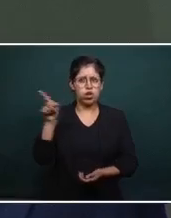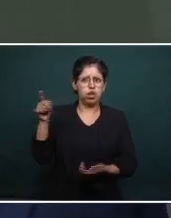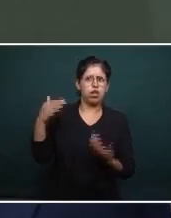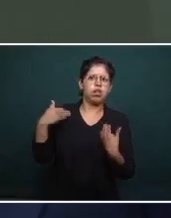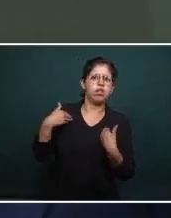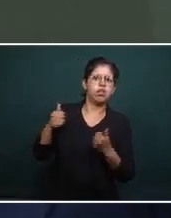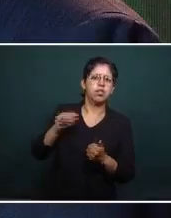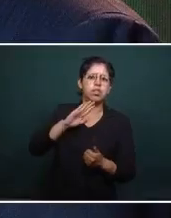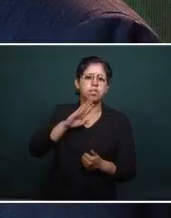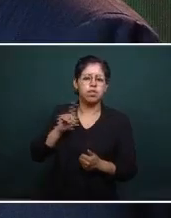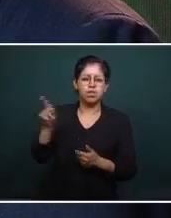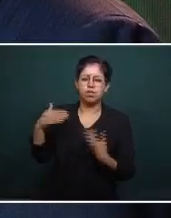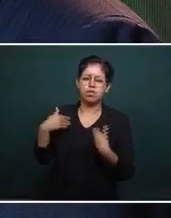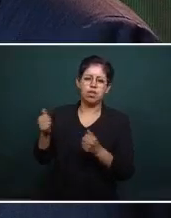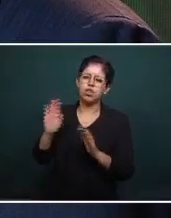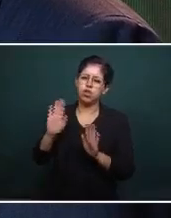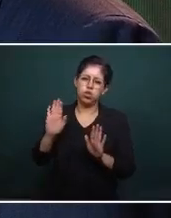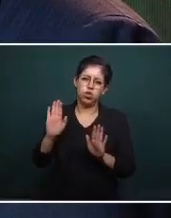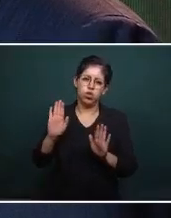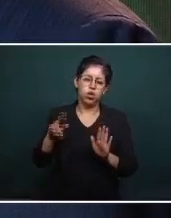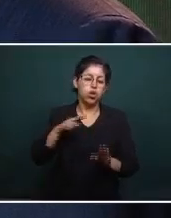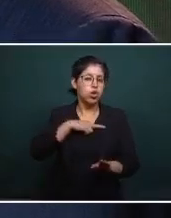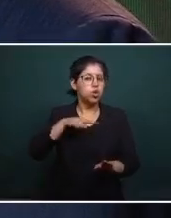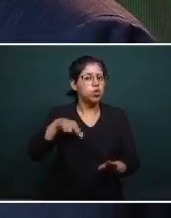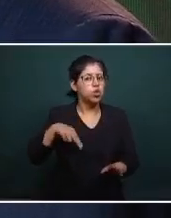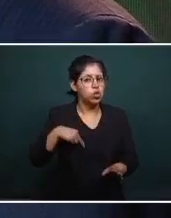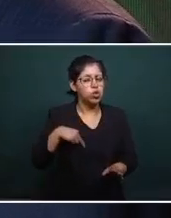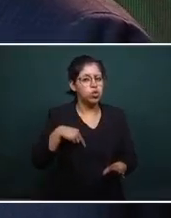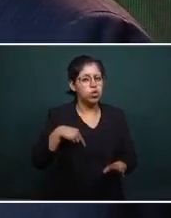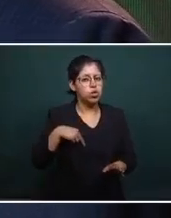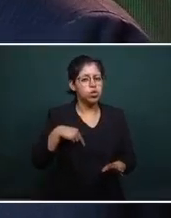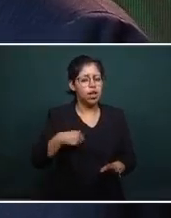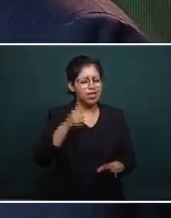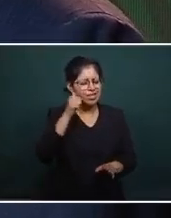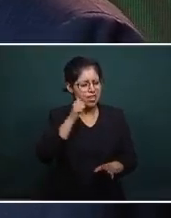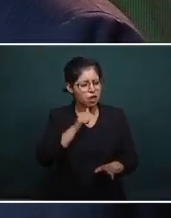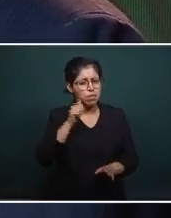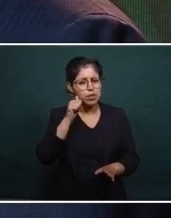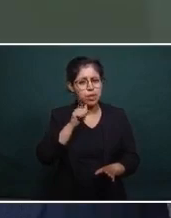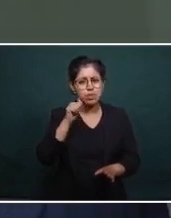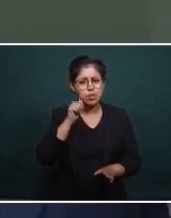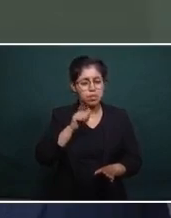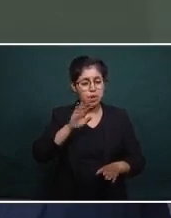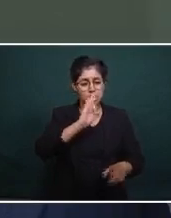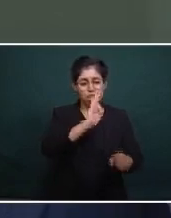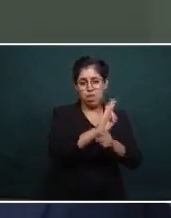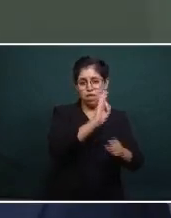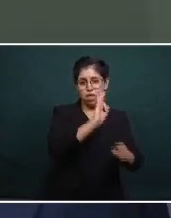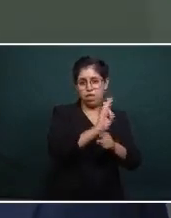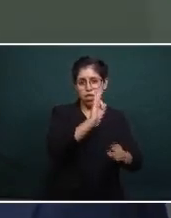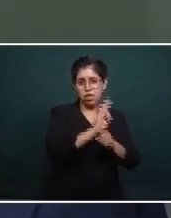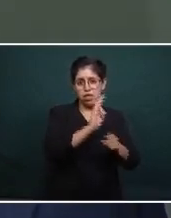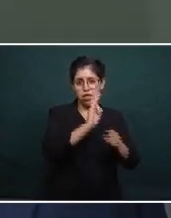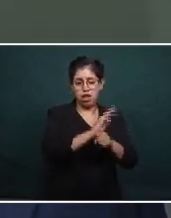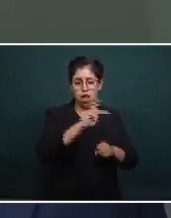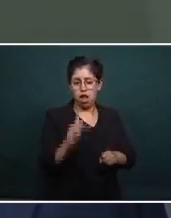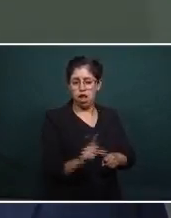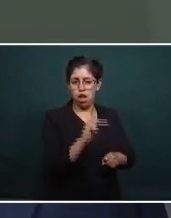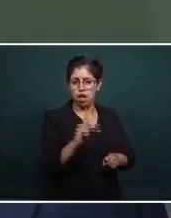malinterpretar. Nosotros siempre vamos a defender a nuestro